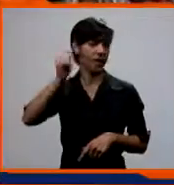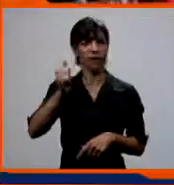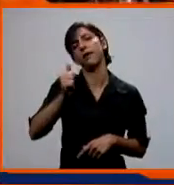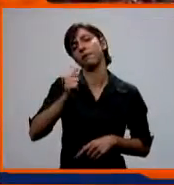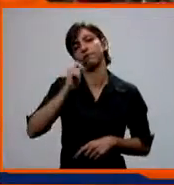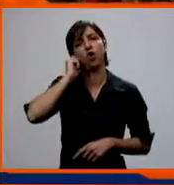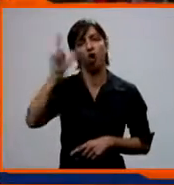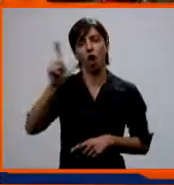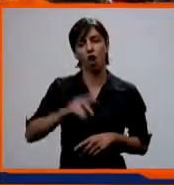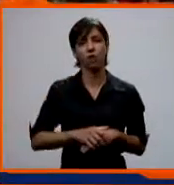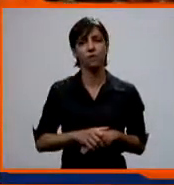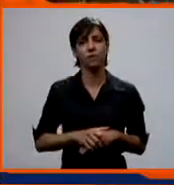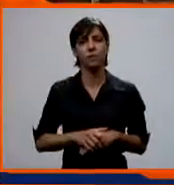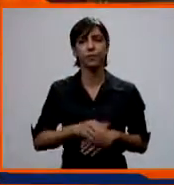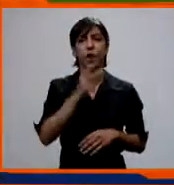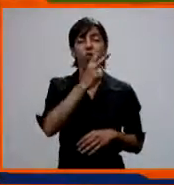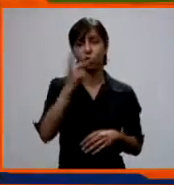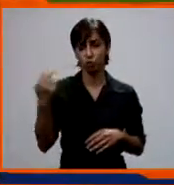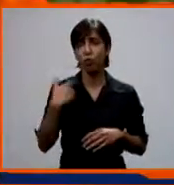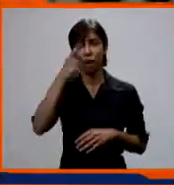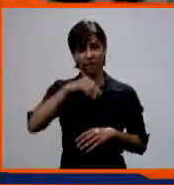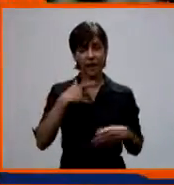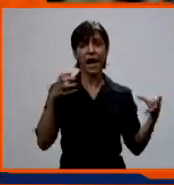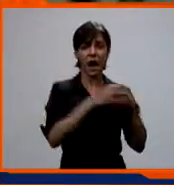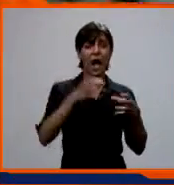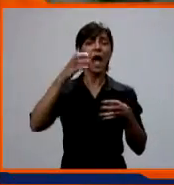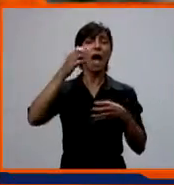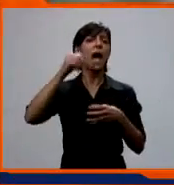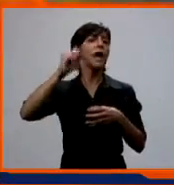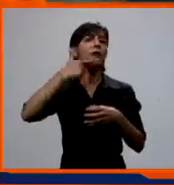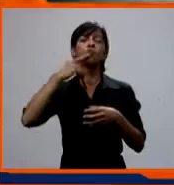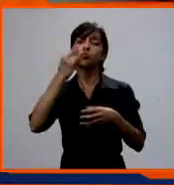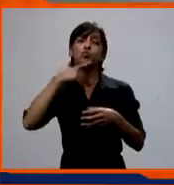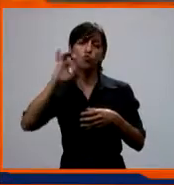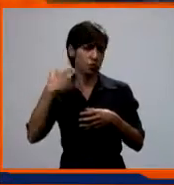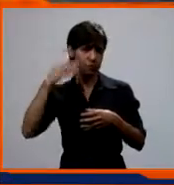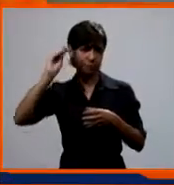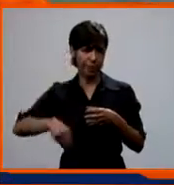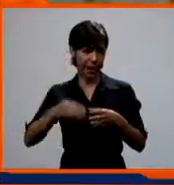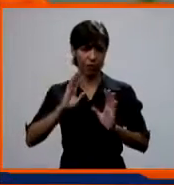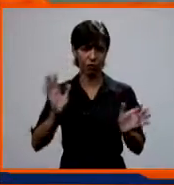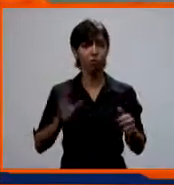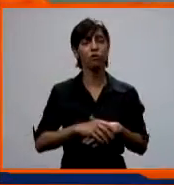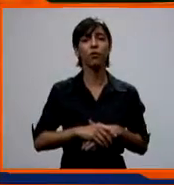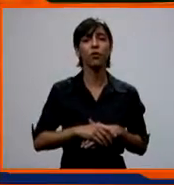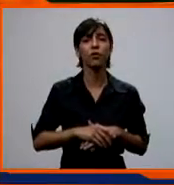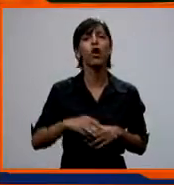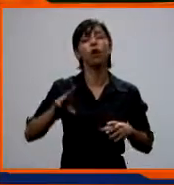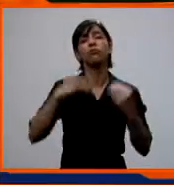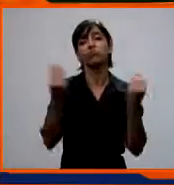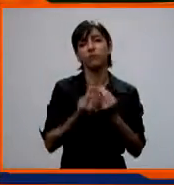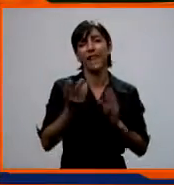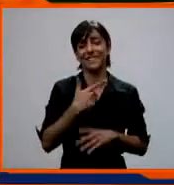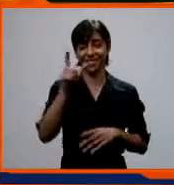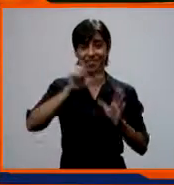Además de todo esto, Casuso terminó perdiendo con Barraca Central por 1-0. Y por ende, fueron 4 puntos la